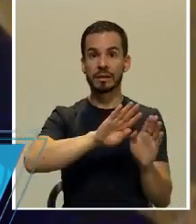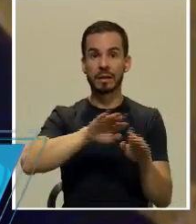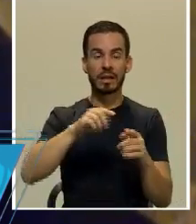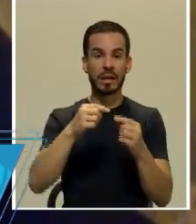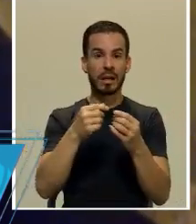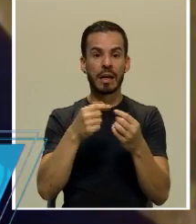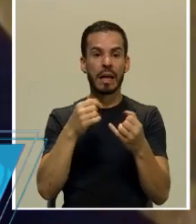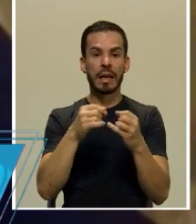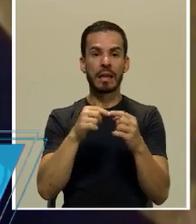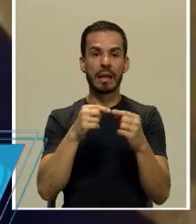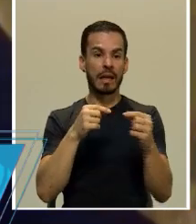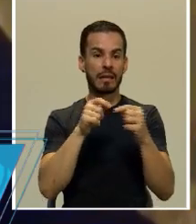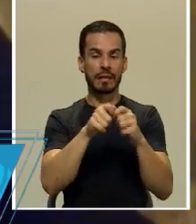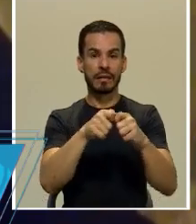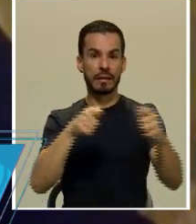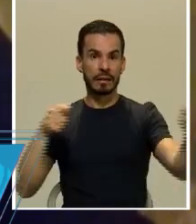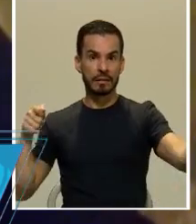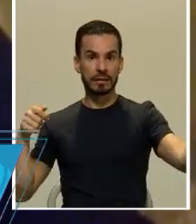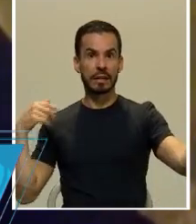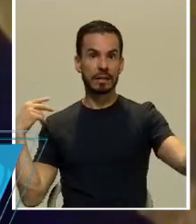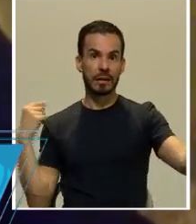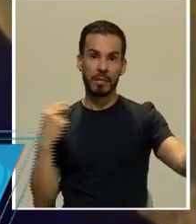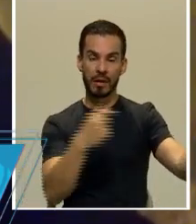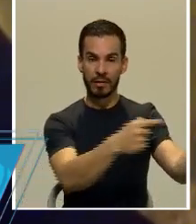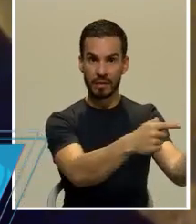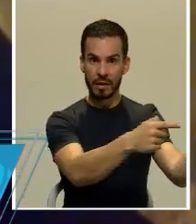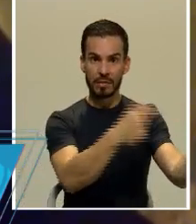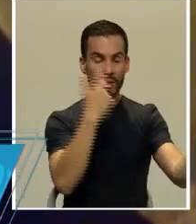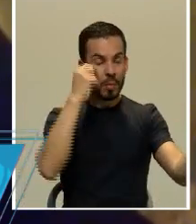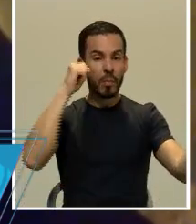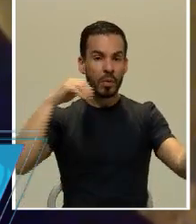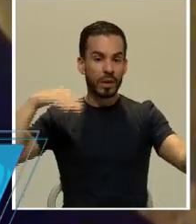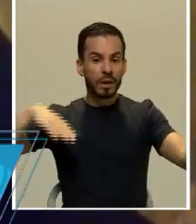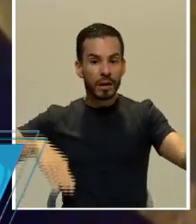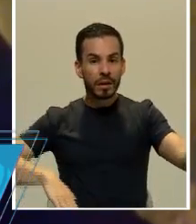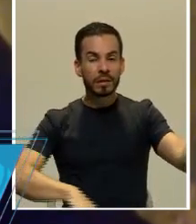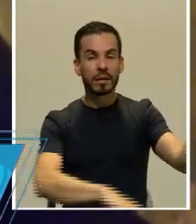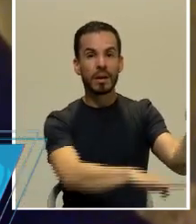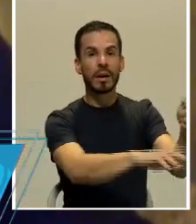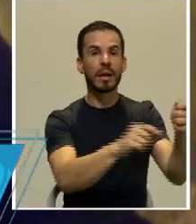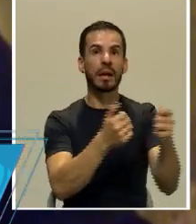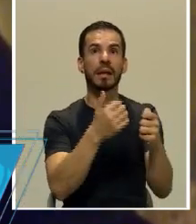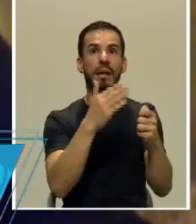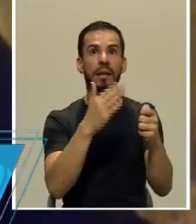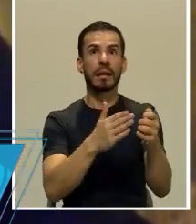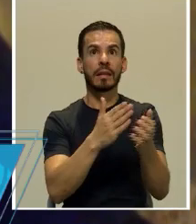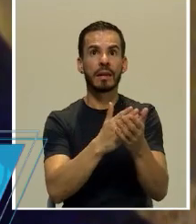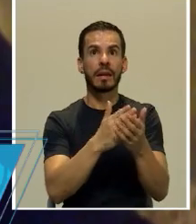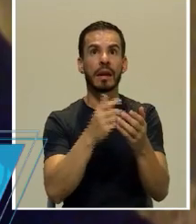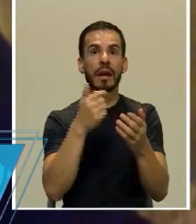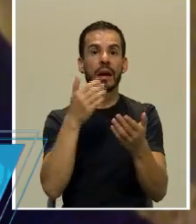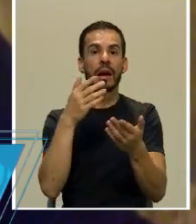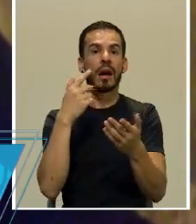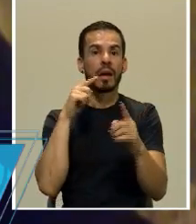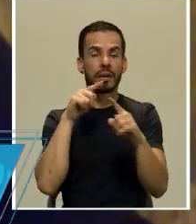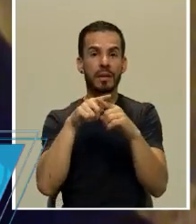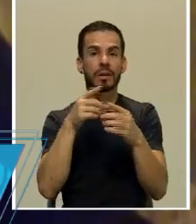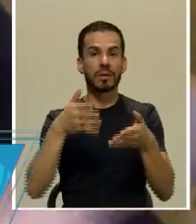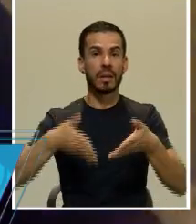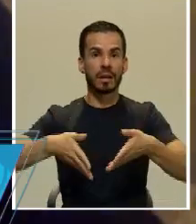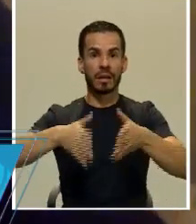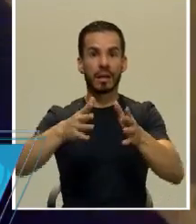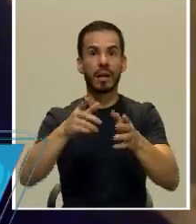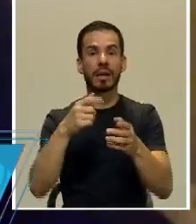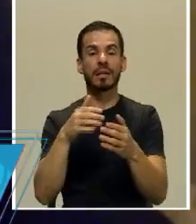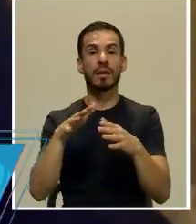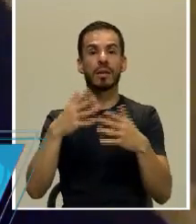acorta distancia al poderse hacer subterráneo. Deja de cruzar por calle lo que